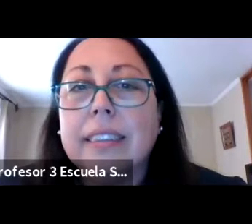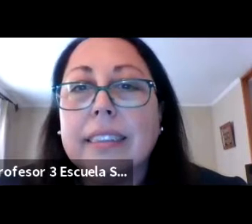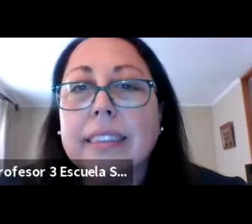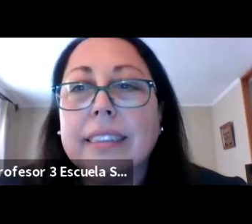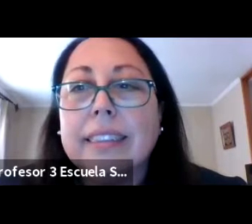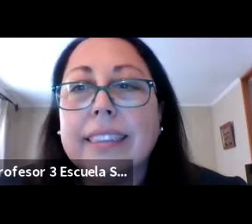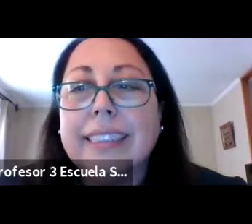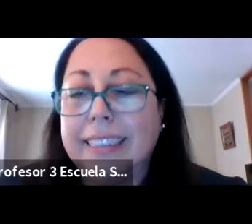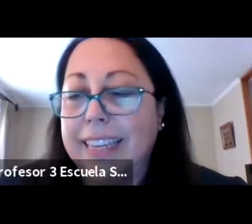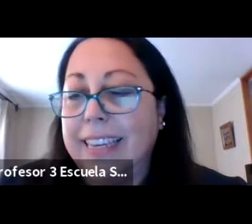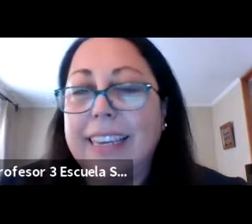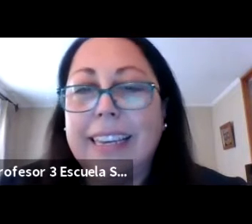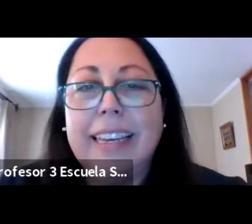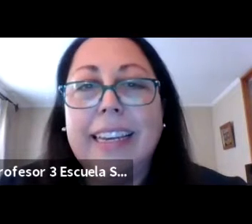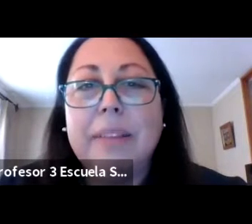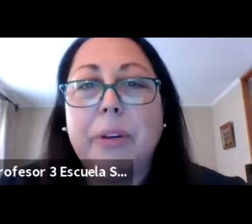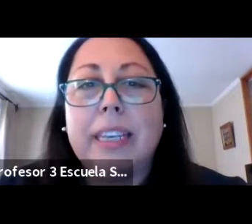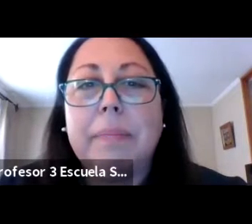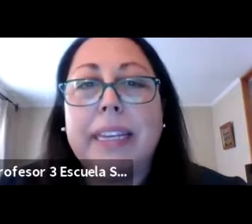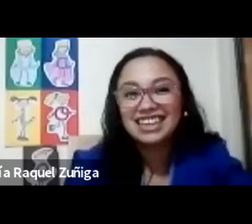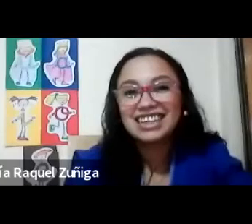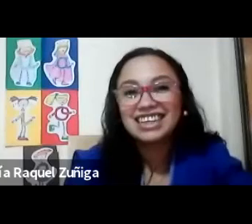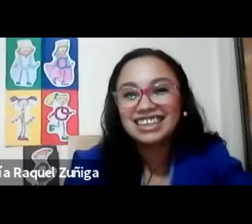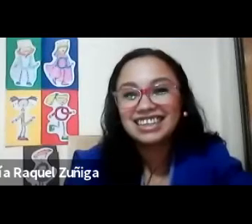nubes? Sí. Sí.